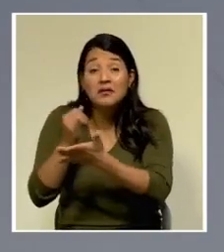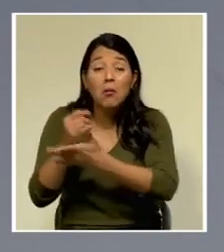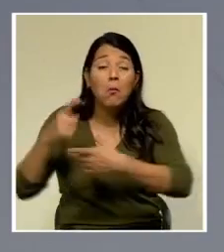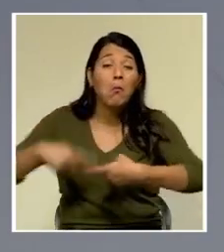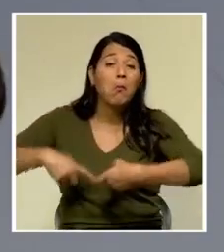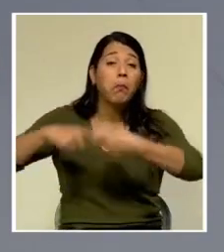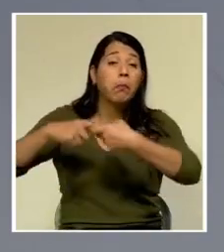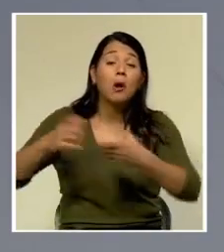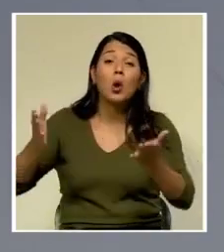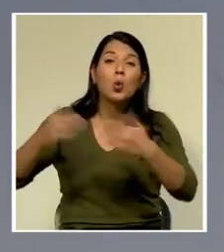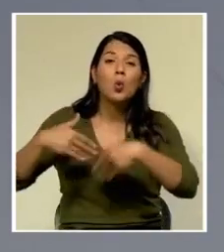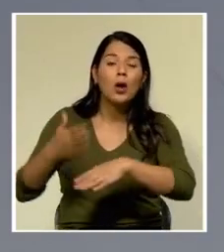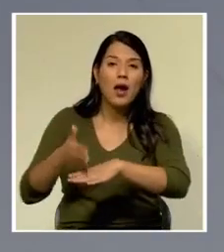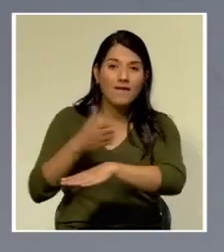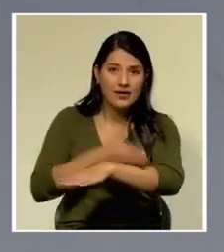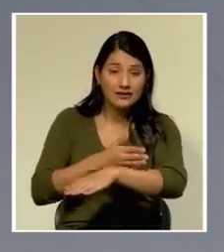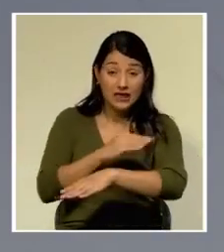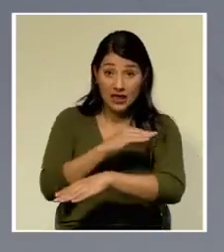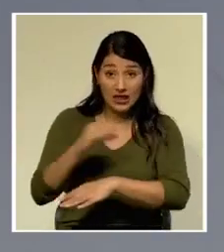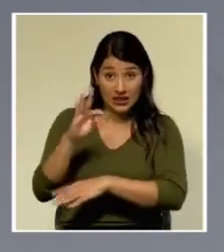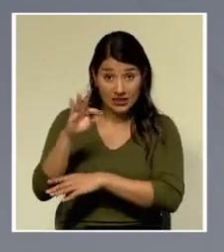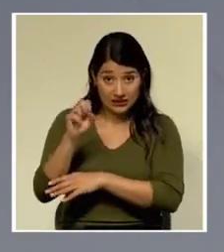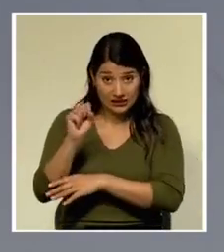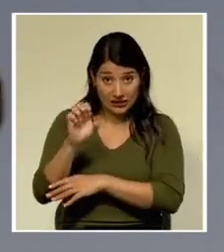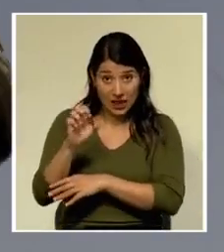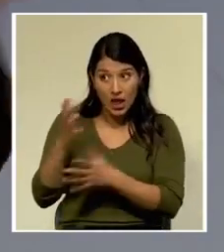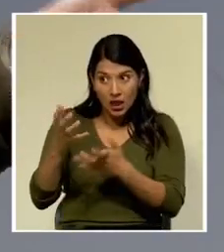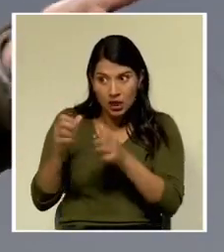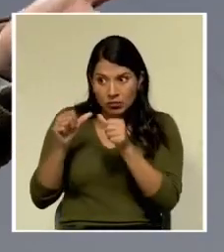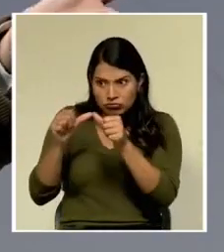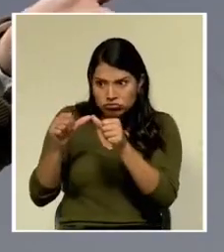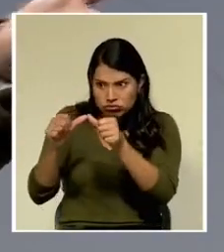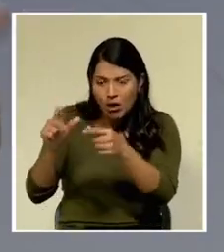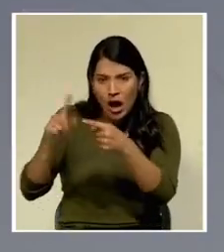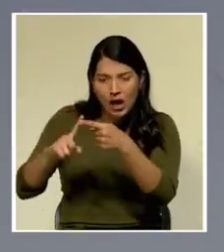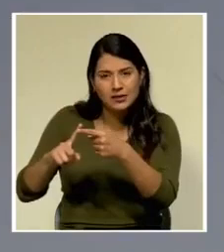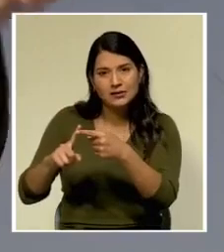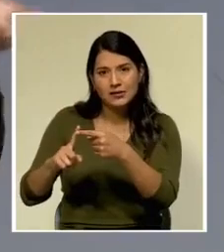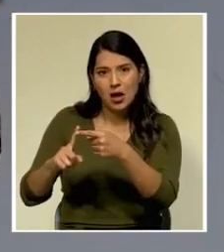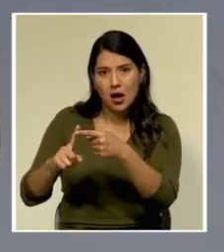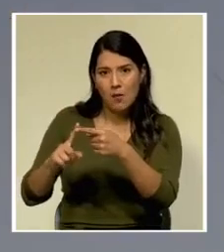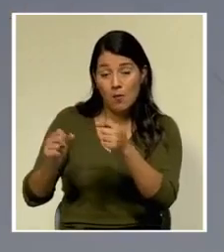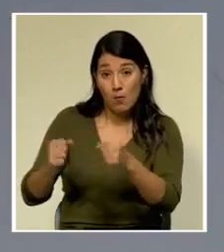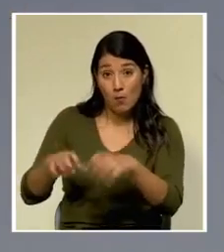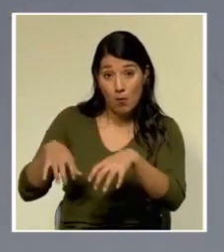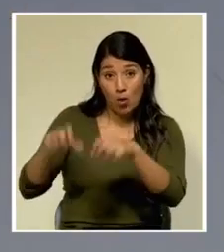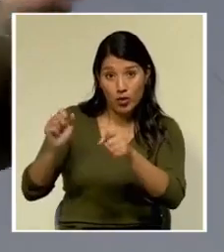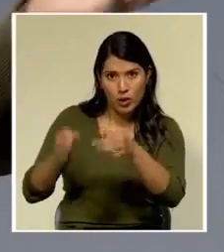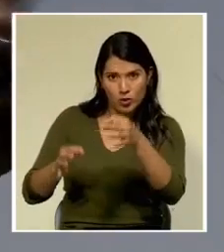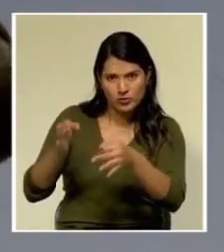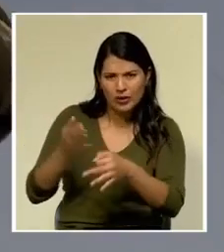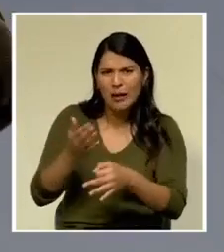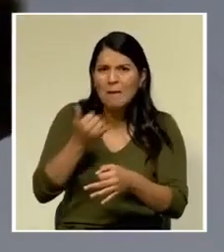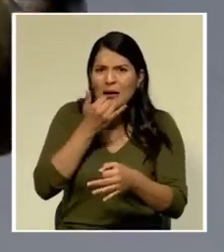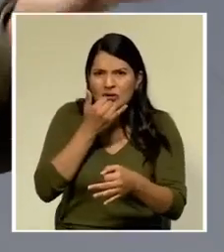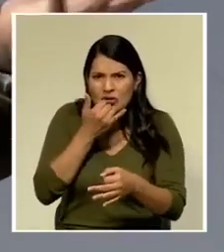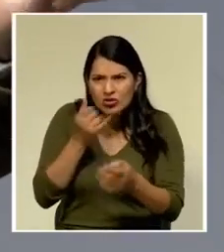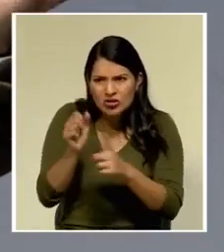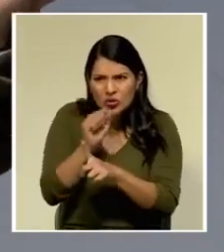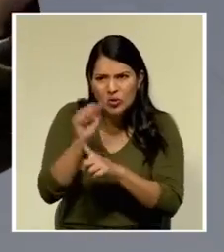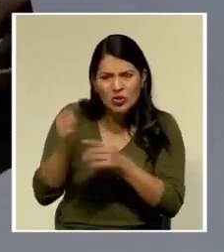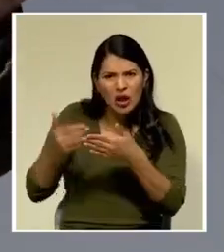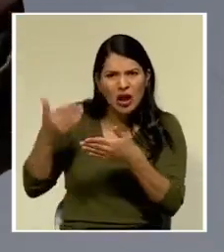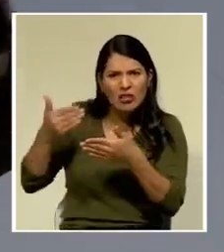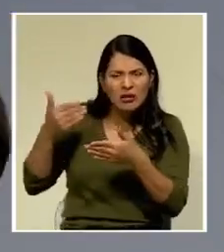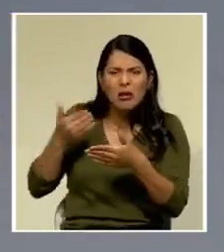Tribunal Supremo de Elecciones de llevarlo hasta sede judicial. Acordémonos los casos. ¿Qué pasó? ¿Qué ha pasado? Ya ni siquiera